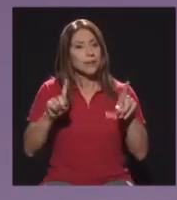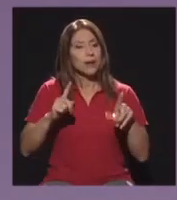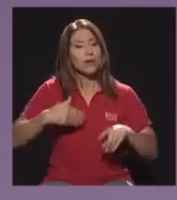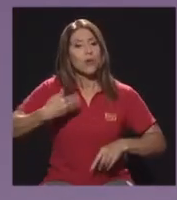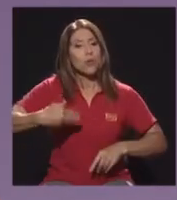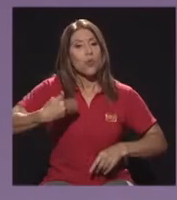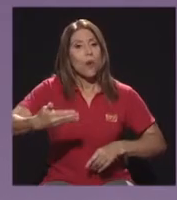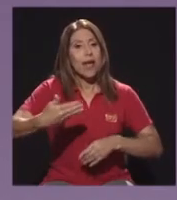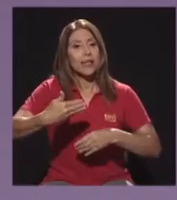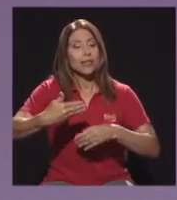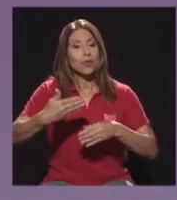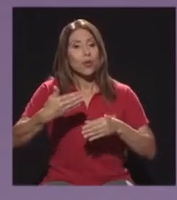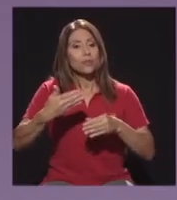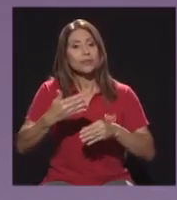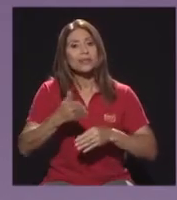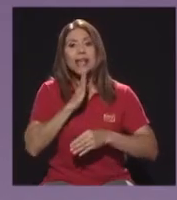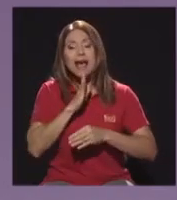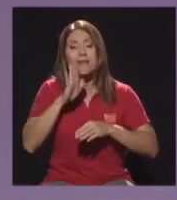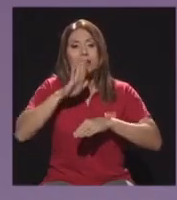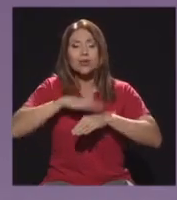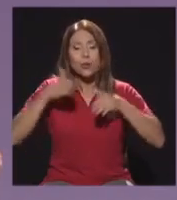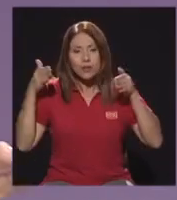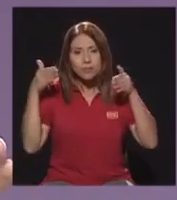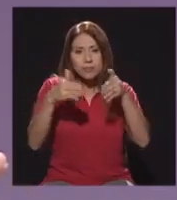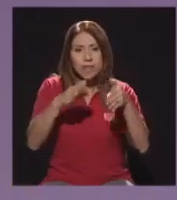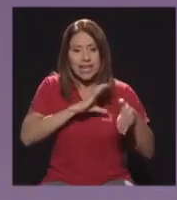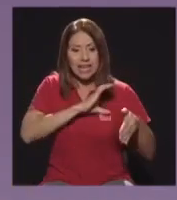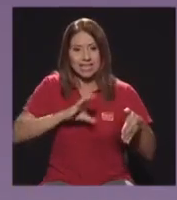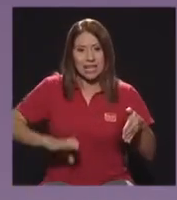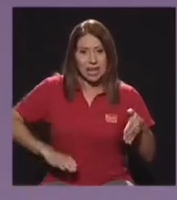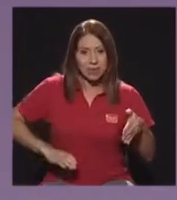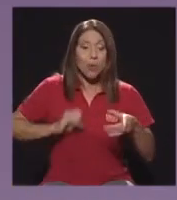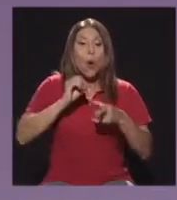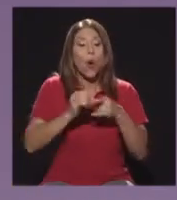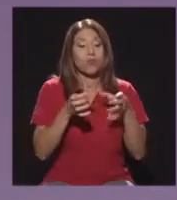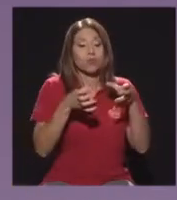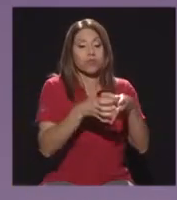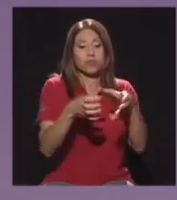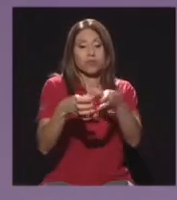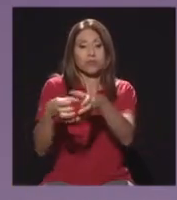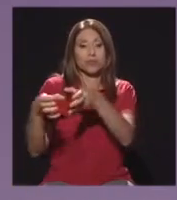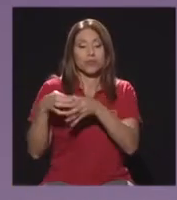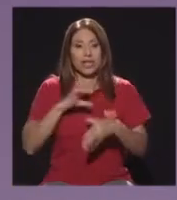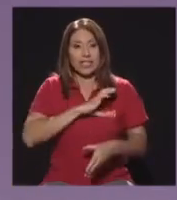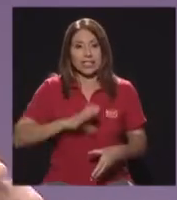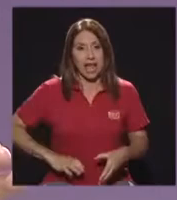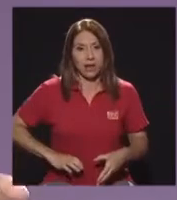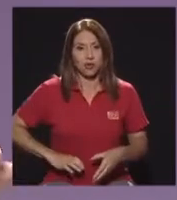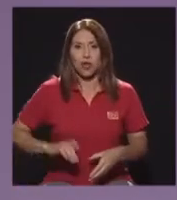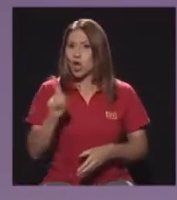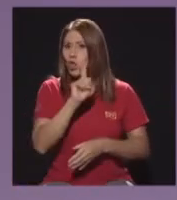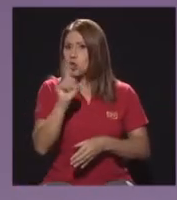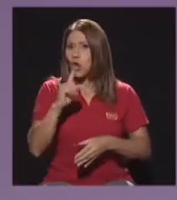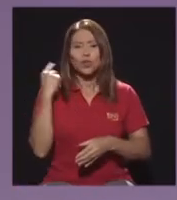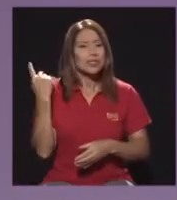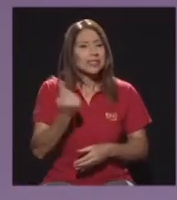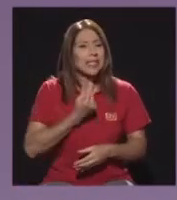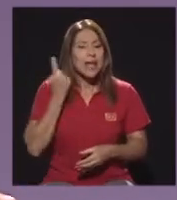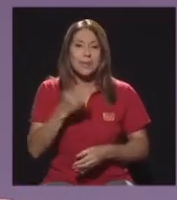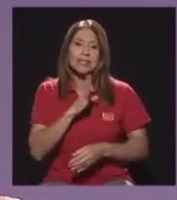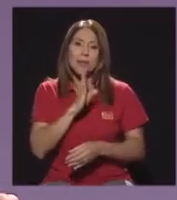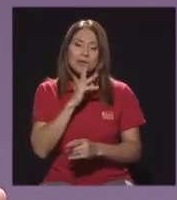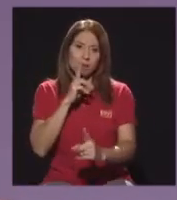se hace alusión al cristianismo o a sectores cristianos no necesariamente estamos siempre hablando de